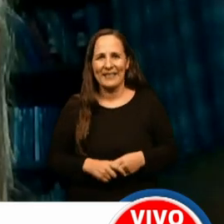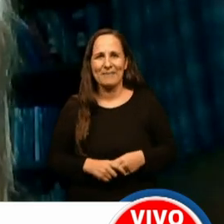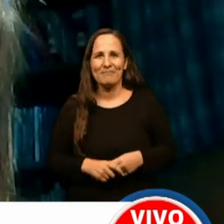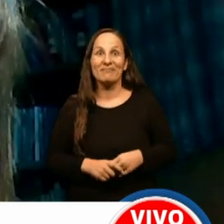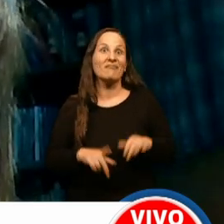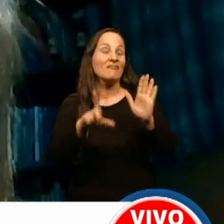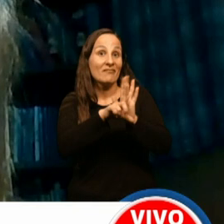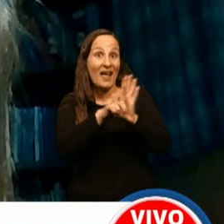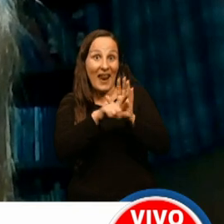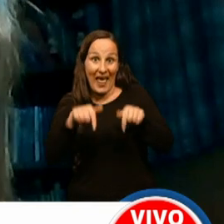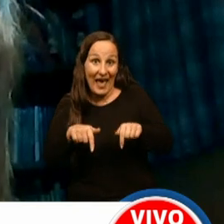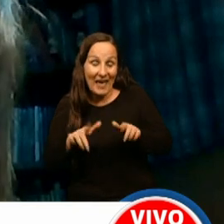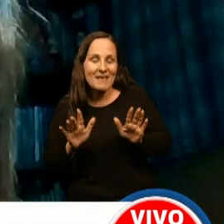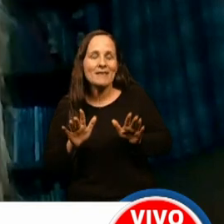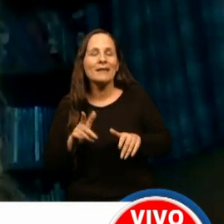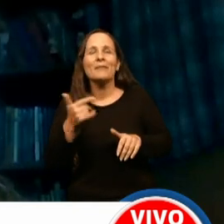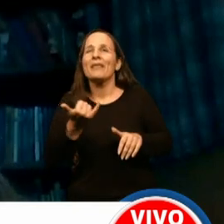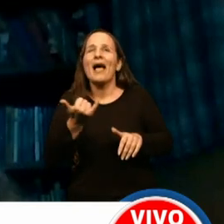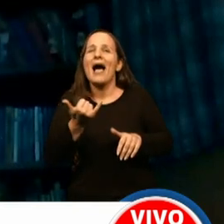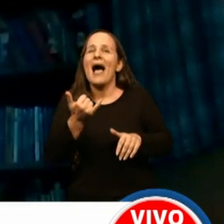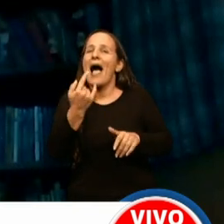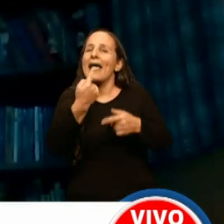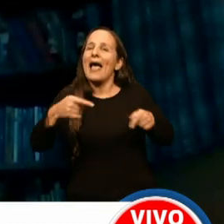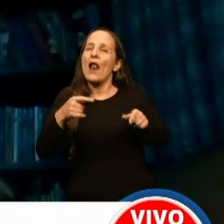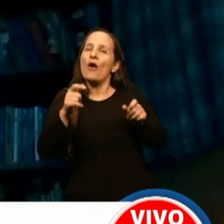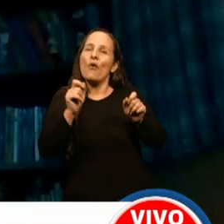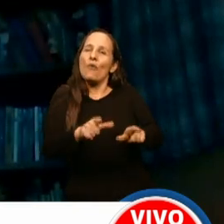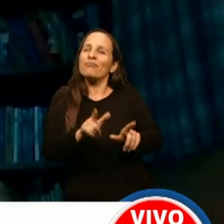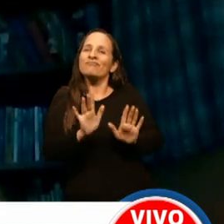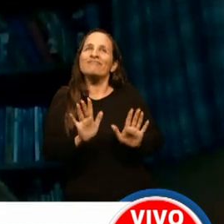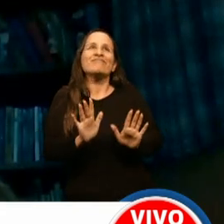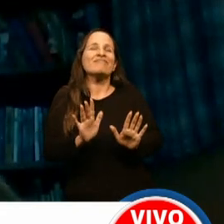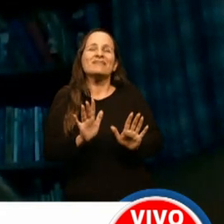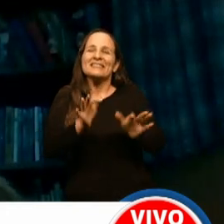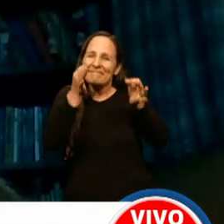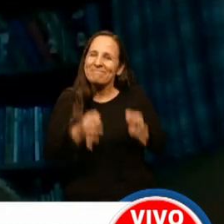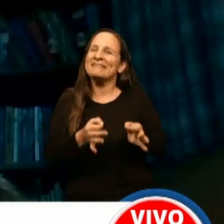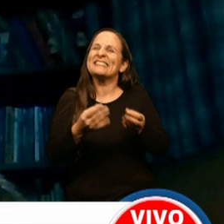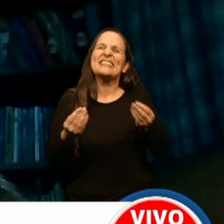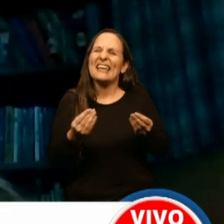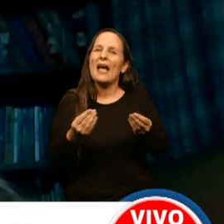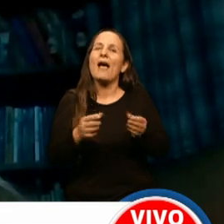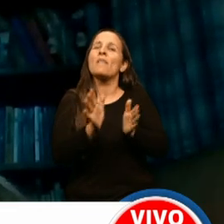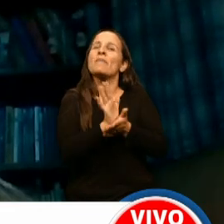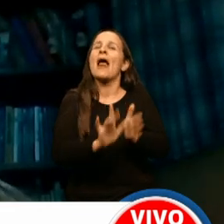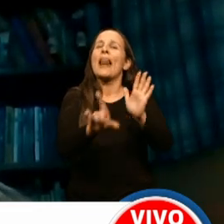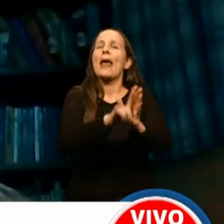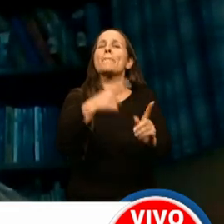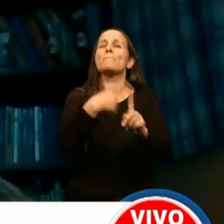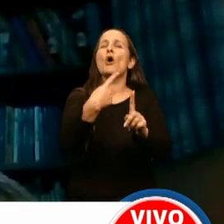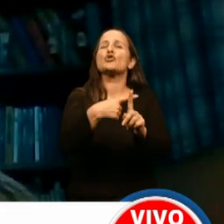especialmente tiene una característica pero muy puntual es una ley positiva para